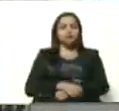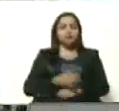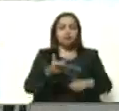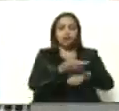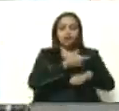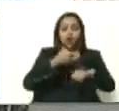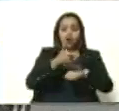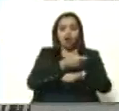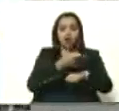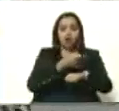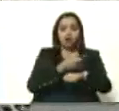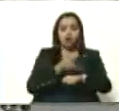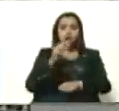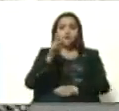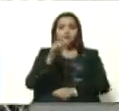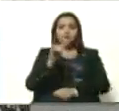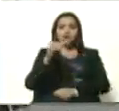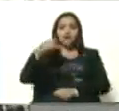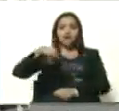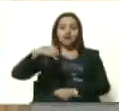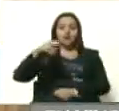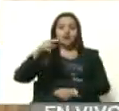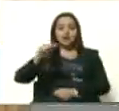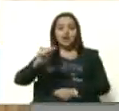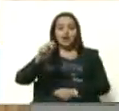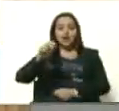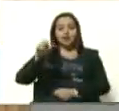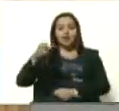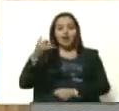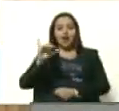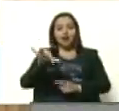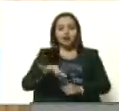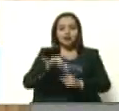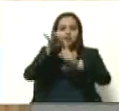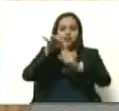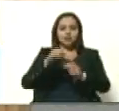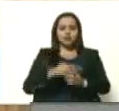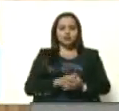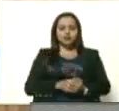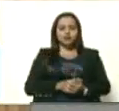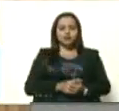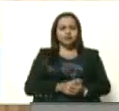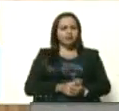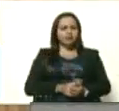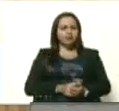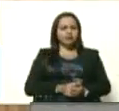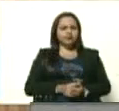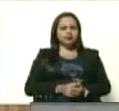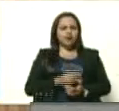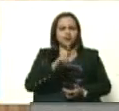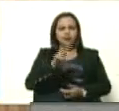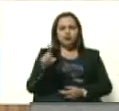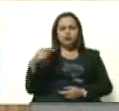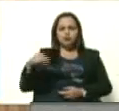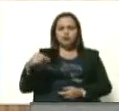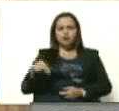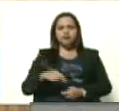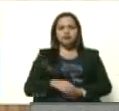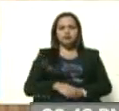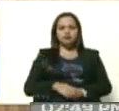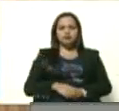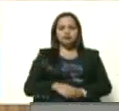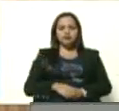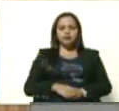gobernador Eduardo Piñate pues ha sido electo el a continuación, de noviembre. Escuchemos. Invito al ciudadano